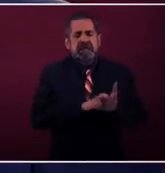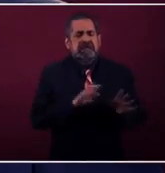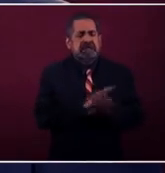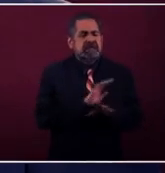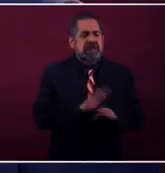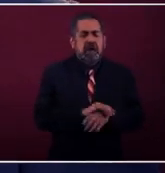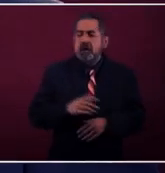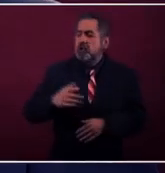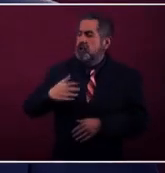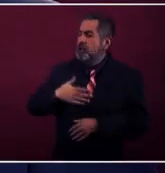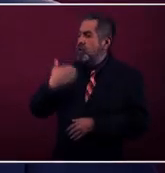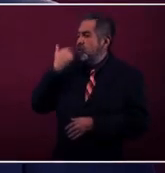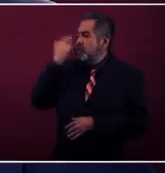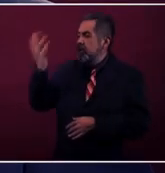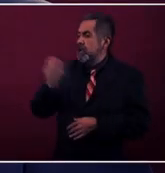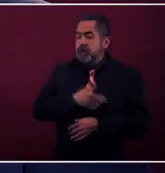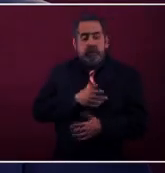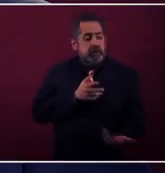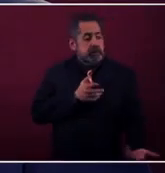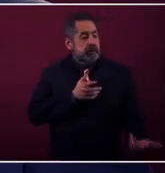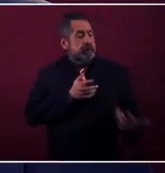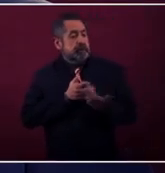a la decisión política.